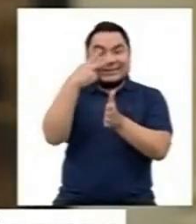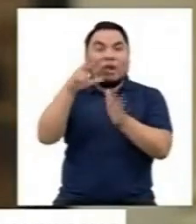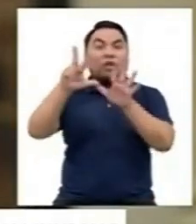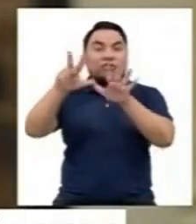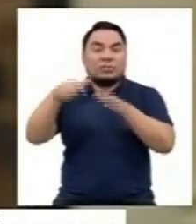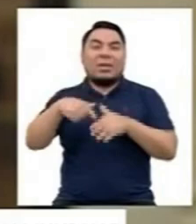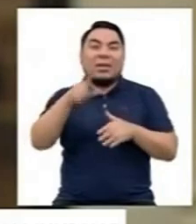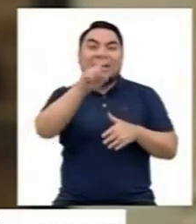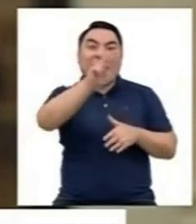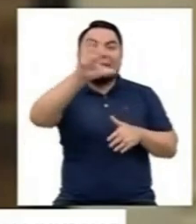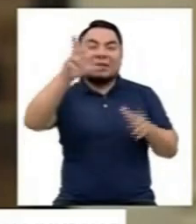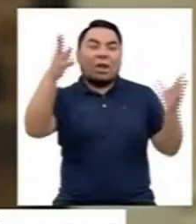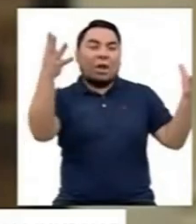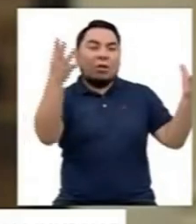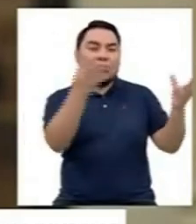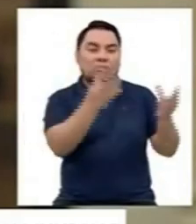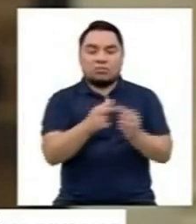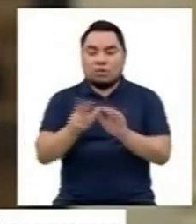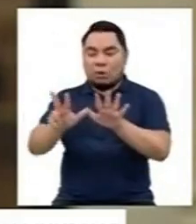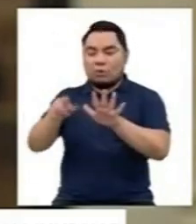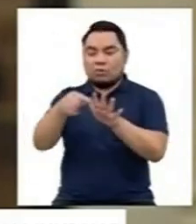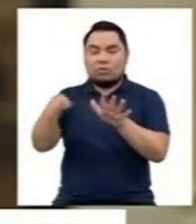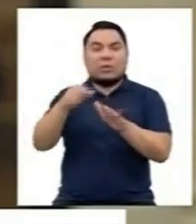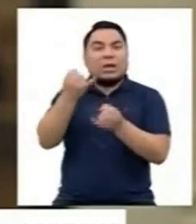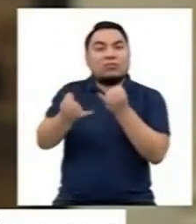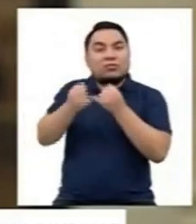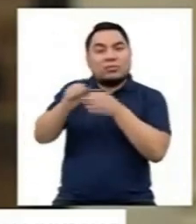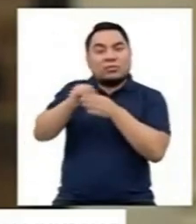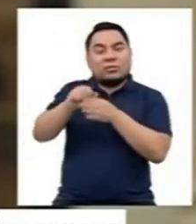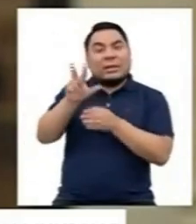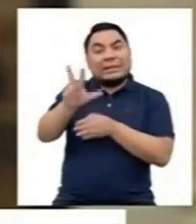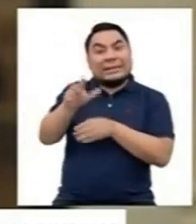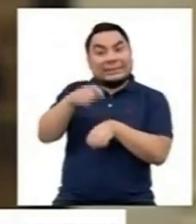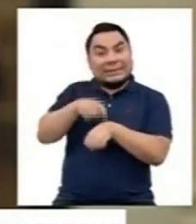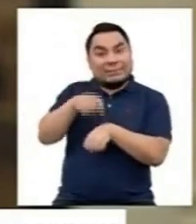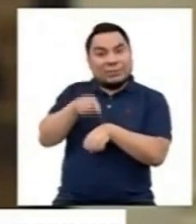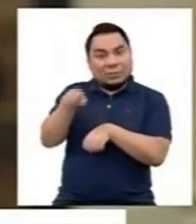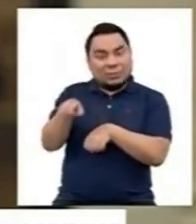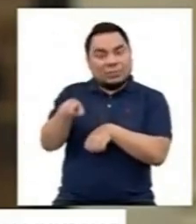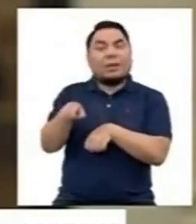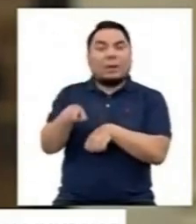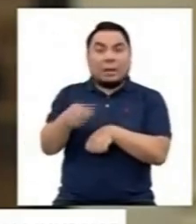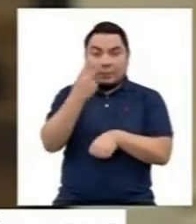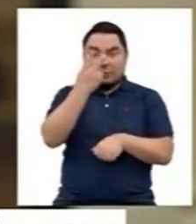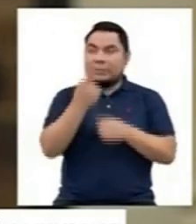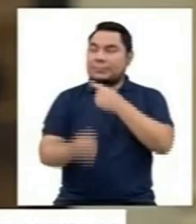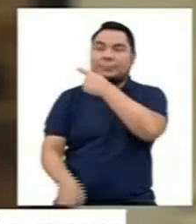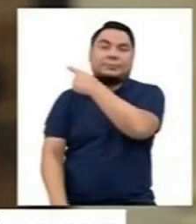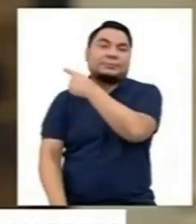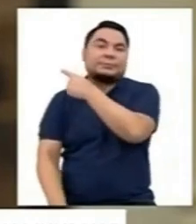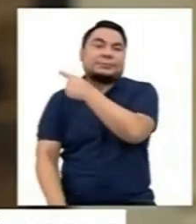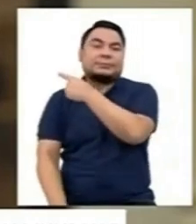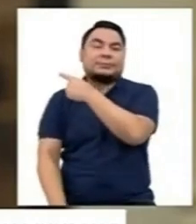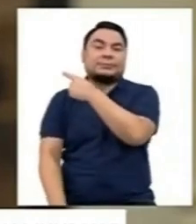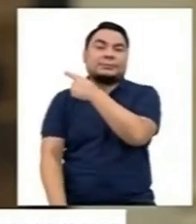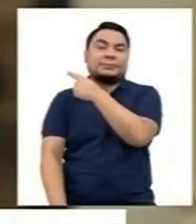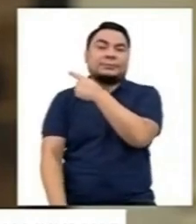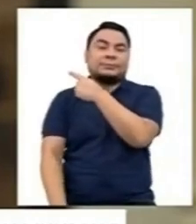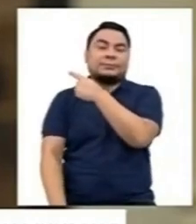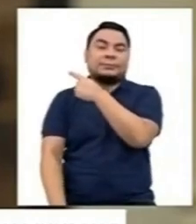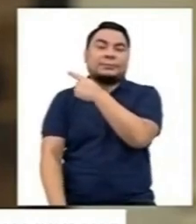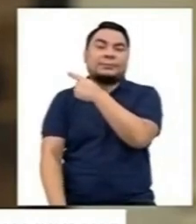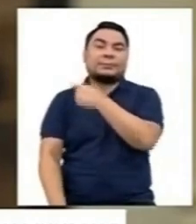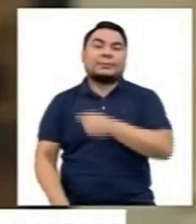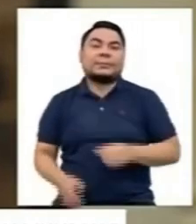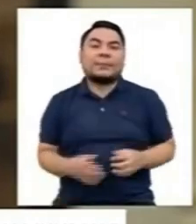Para ser prácticos, esta distribución e implementación estaría a cargo de los primeros meses del próximo año. Es decir, llega en diciembre, pero ya existe el